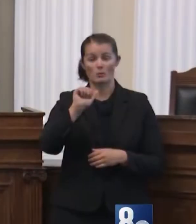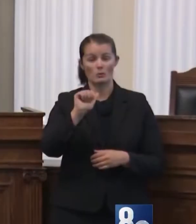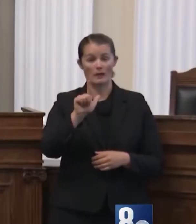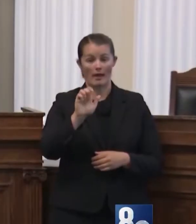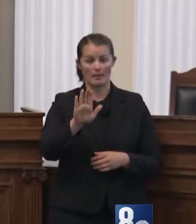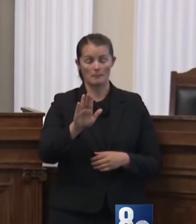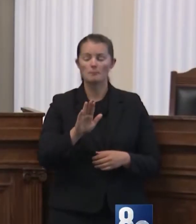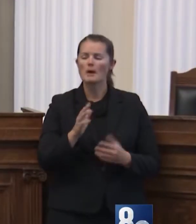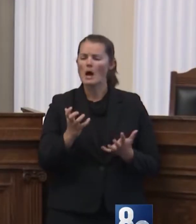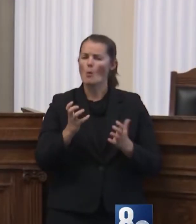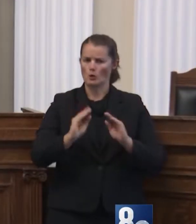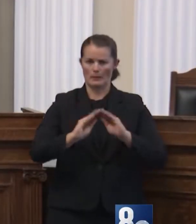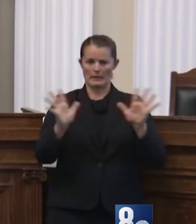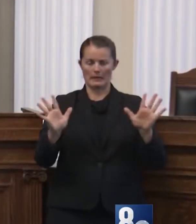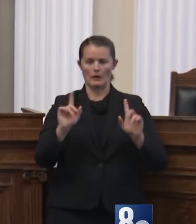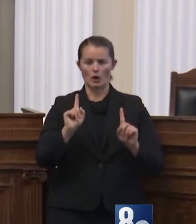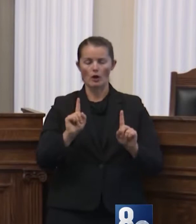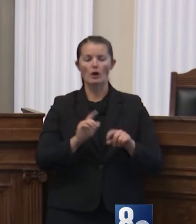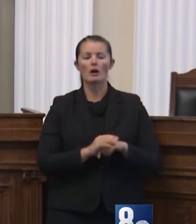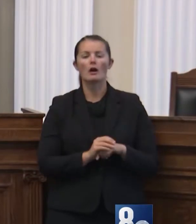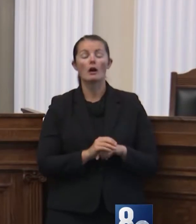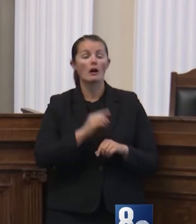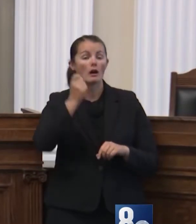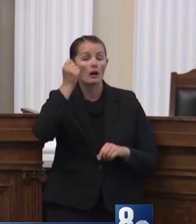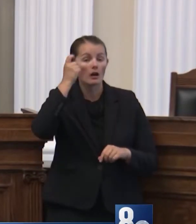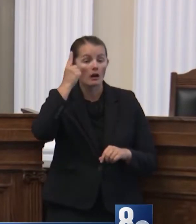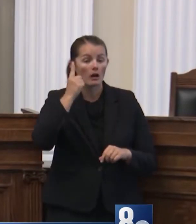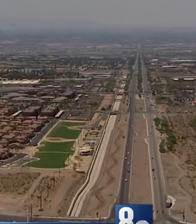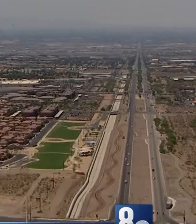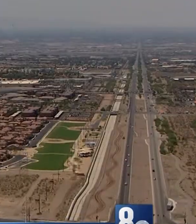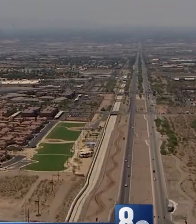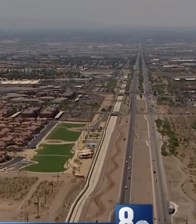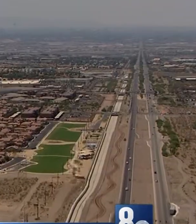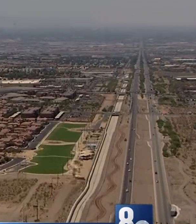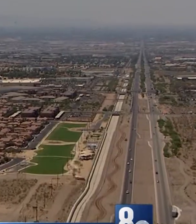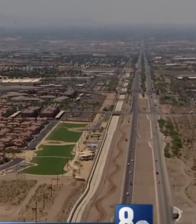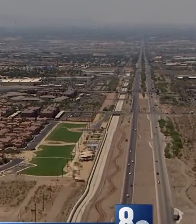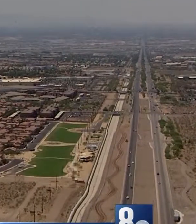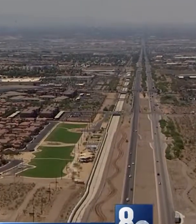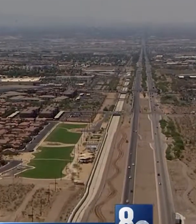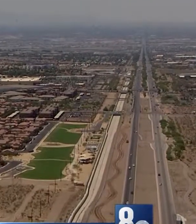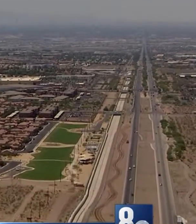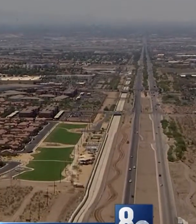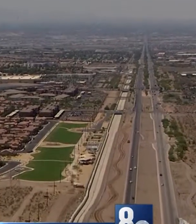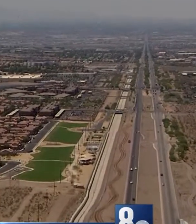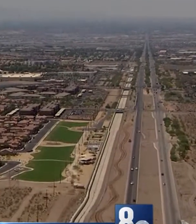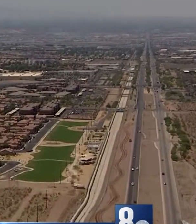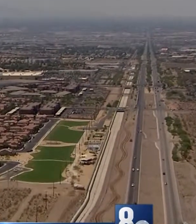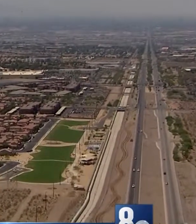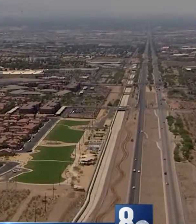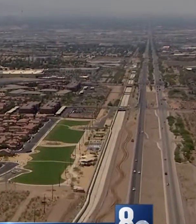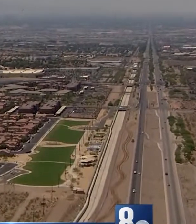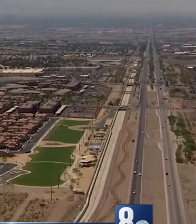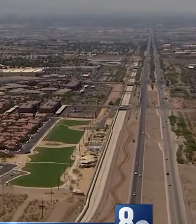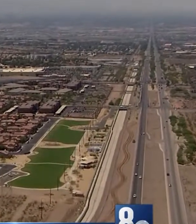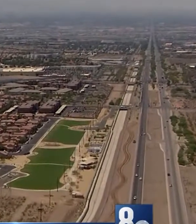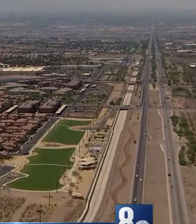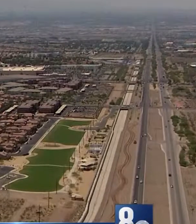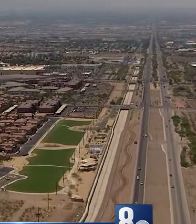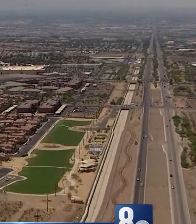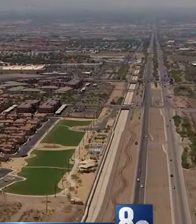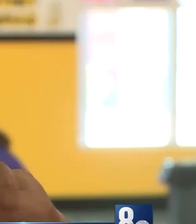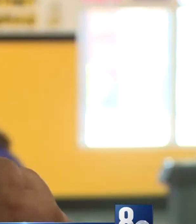Hola, ¿qué tal? Los saluda Natalia Lancelotti con los titulares más sobresalientes para hoy martes 4 de agosto. El